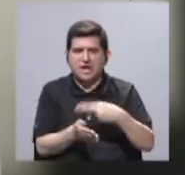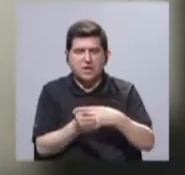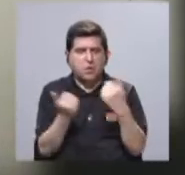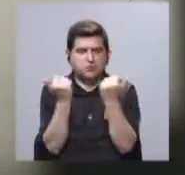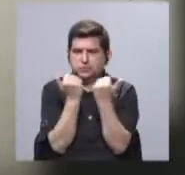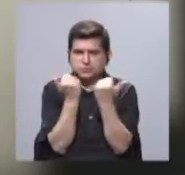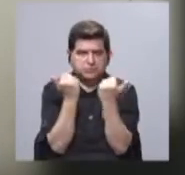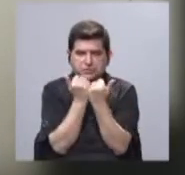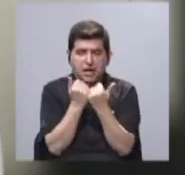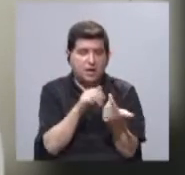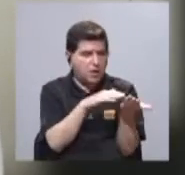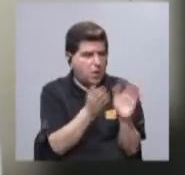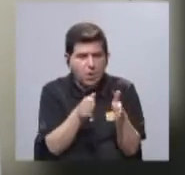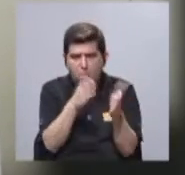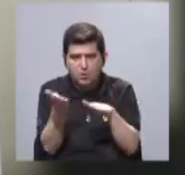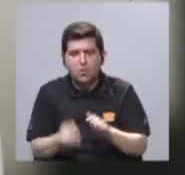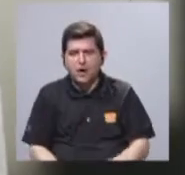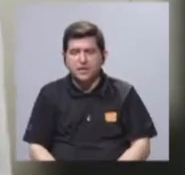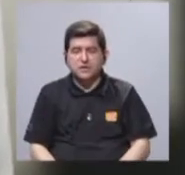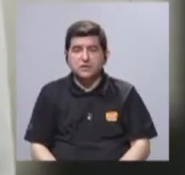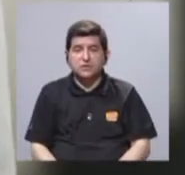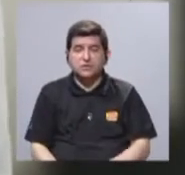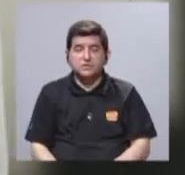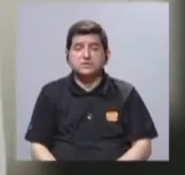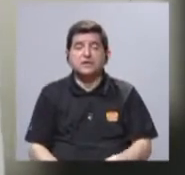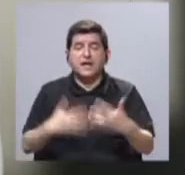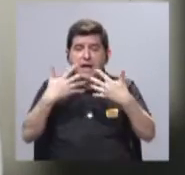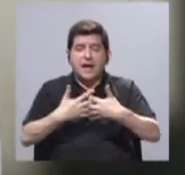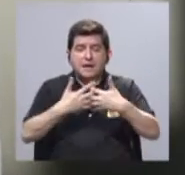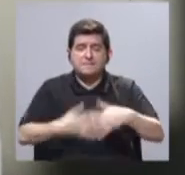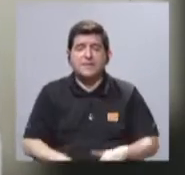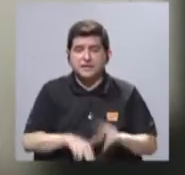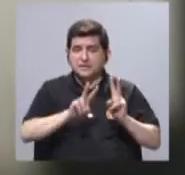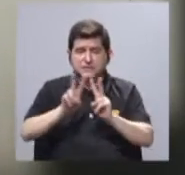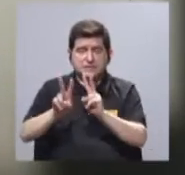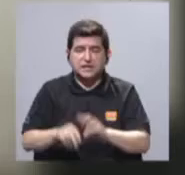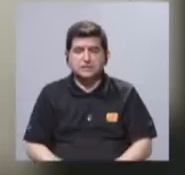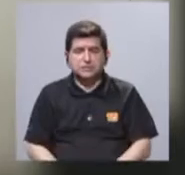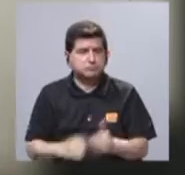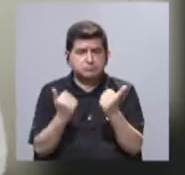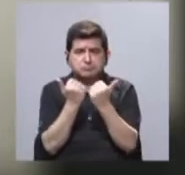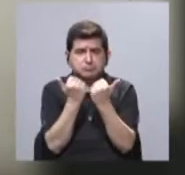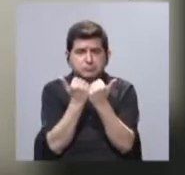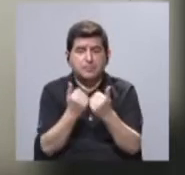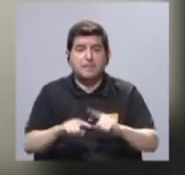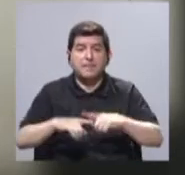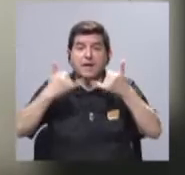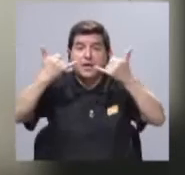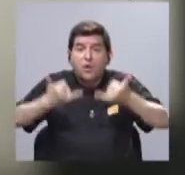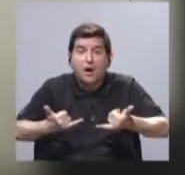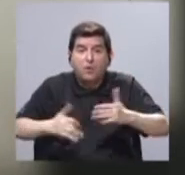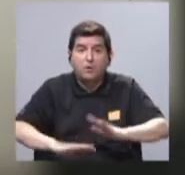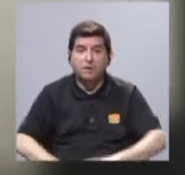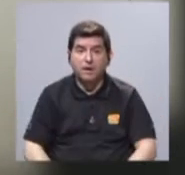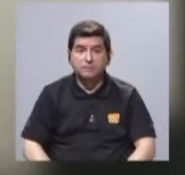hospitales llenos un montón de muertos en las funerarias llenas y en este momento pues estamos yo creo que